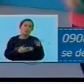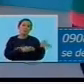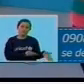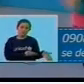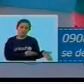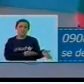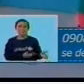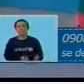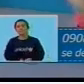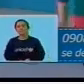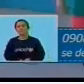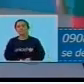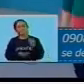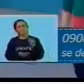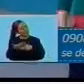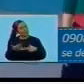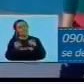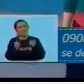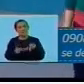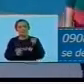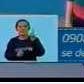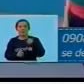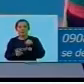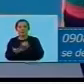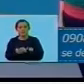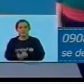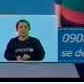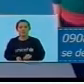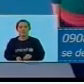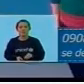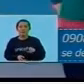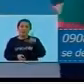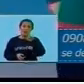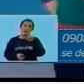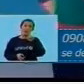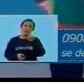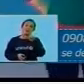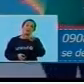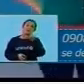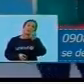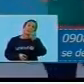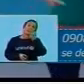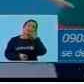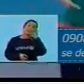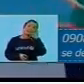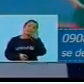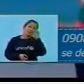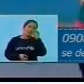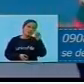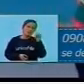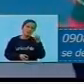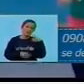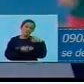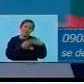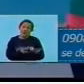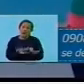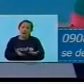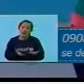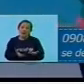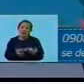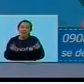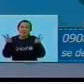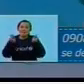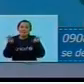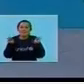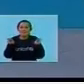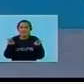tu factura de Antel una vez por mes. Bueno, en un rato va a estar Leonor Gieco y vamos a seguir conociendo los proyectos de UNICEF, y ahora vamos a decir cuál es la recaudación hasta